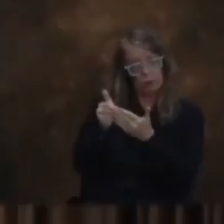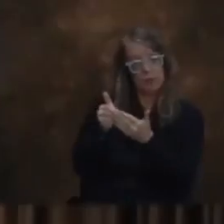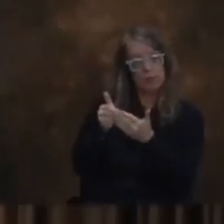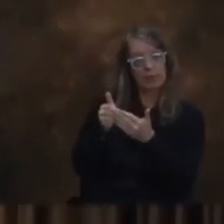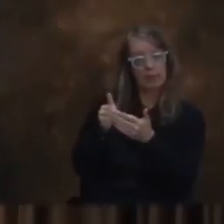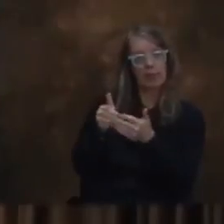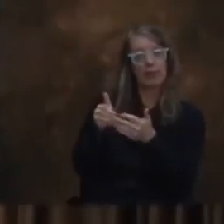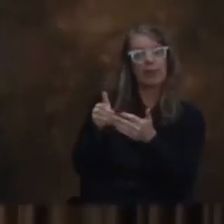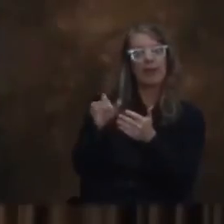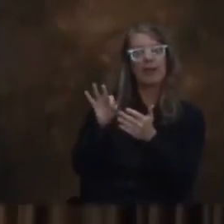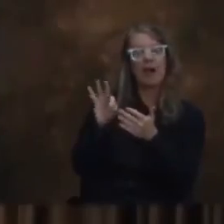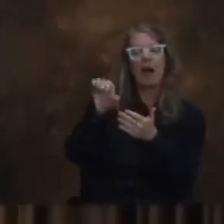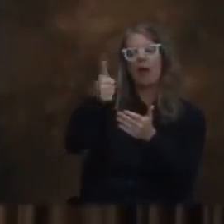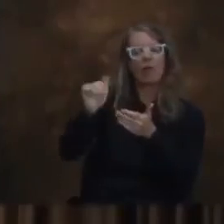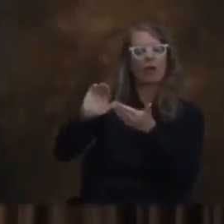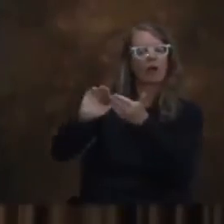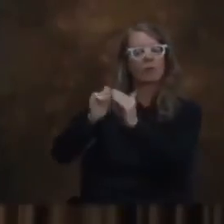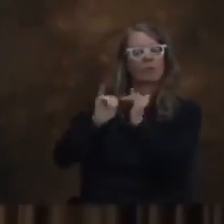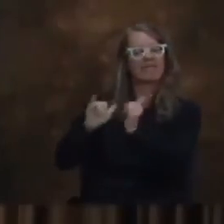nuestras